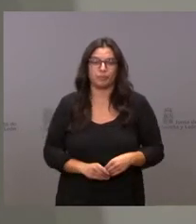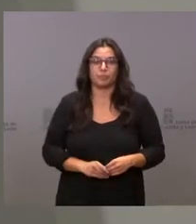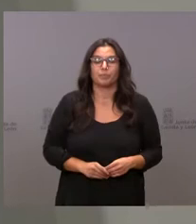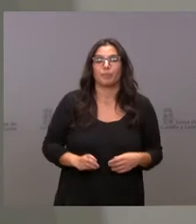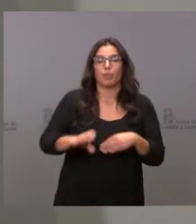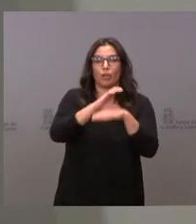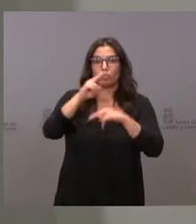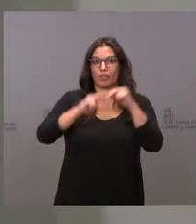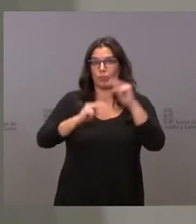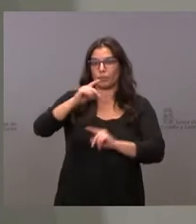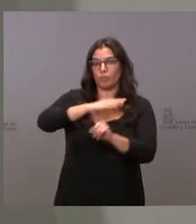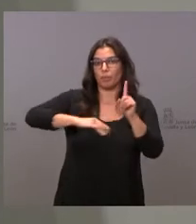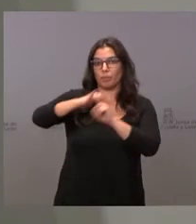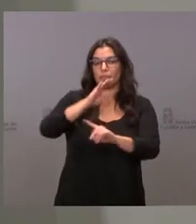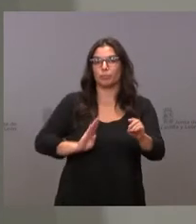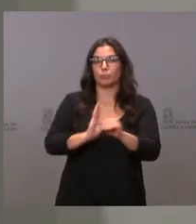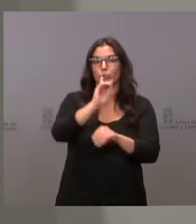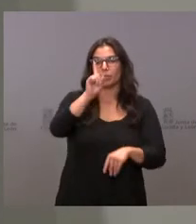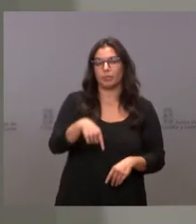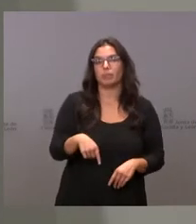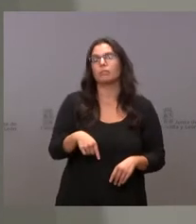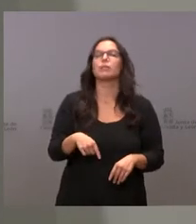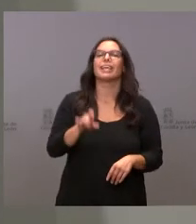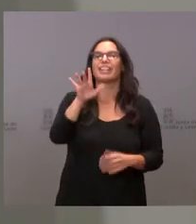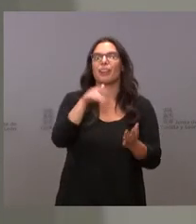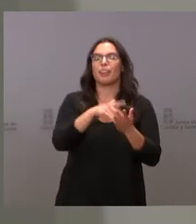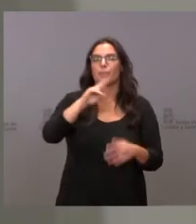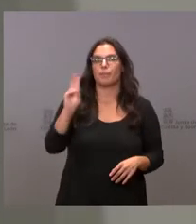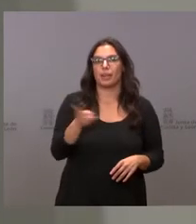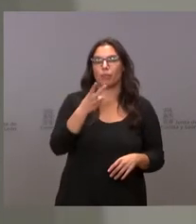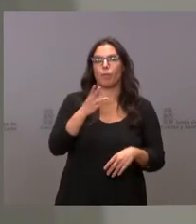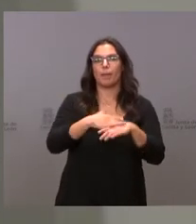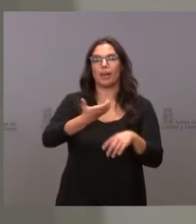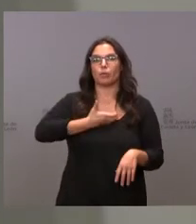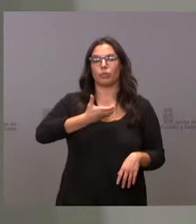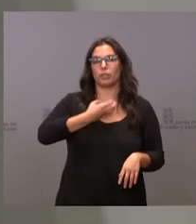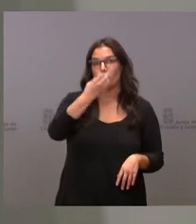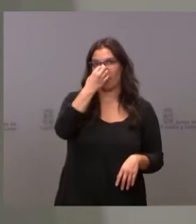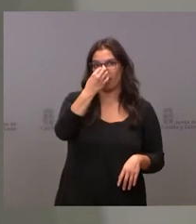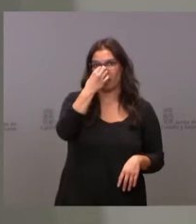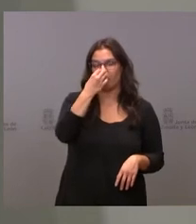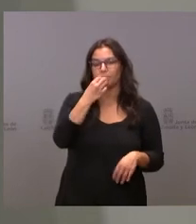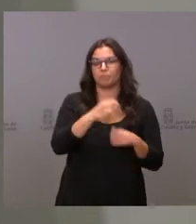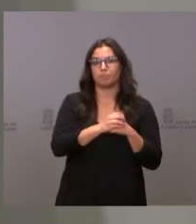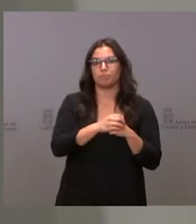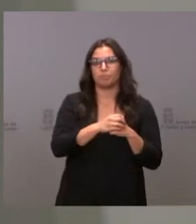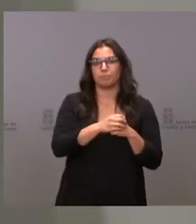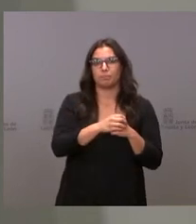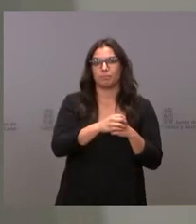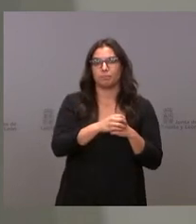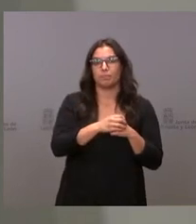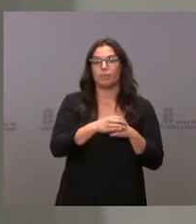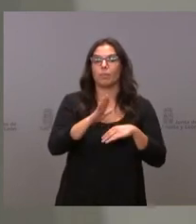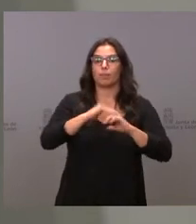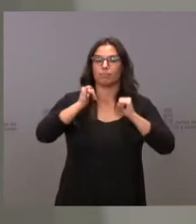Consejería de Fomento y Medio Ambiente destina también una subvención de 15.000 euros al Ayuntamiento de Medina del Campo para iniciar